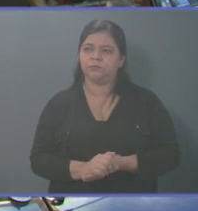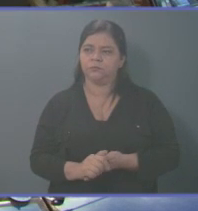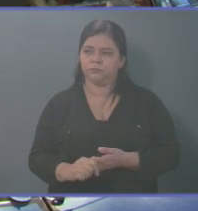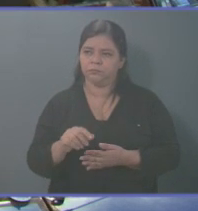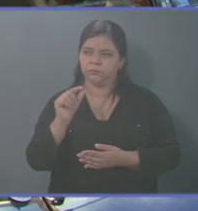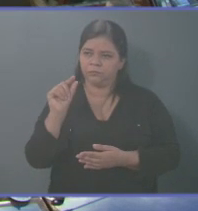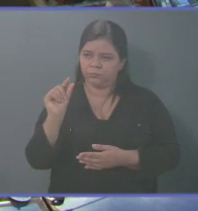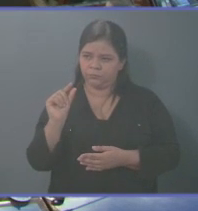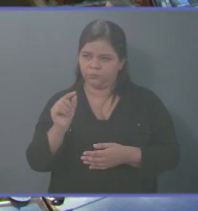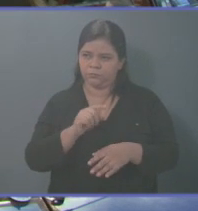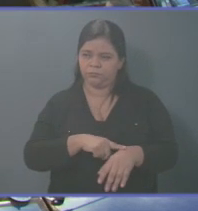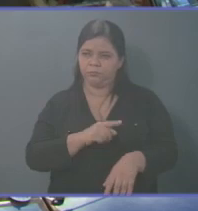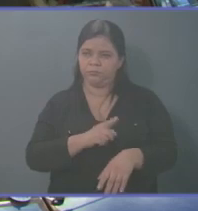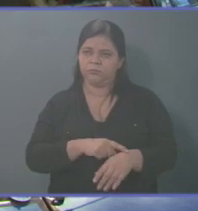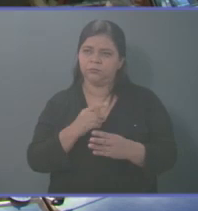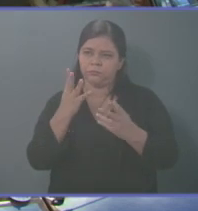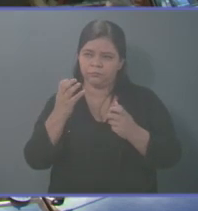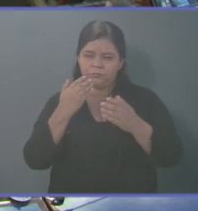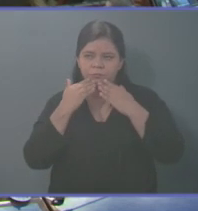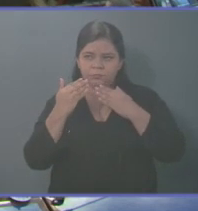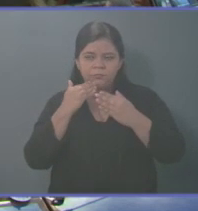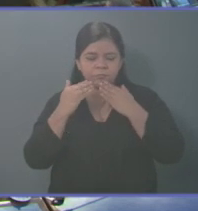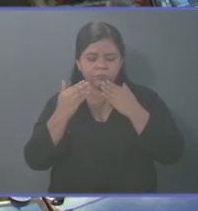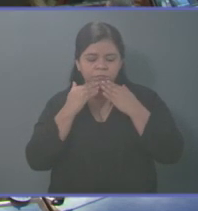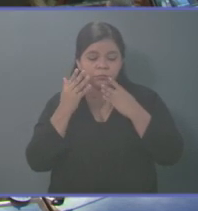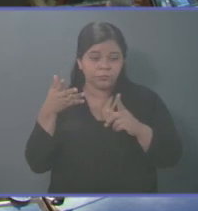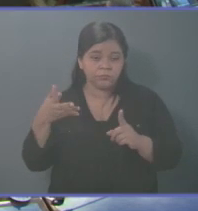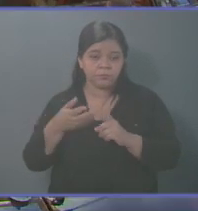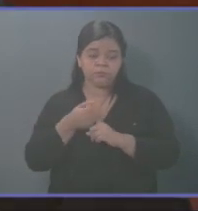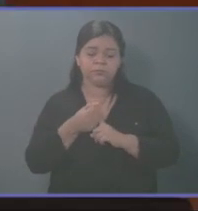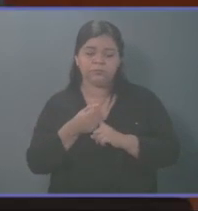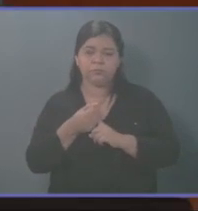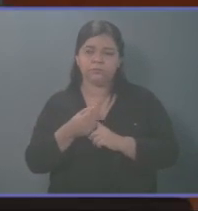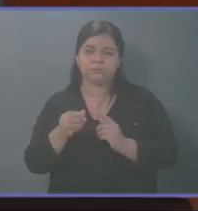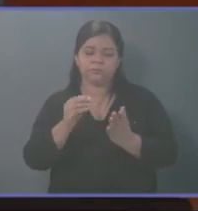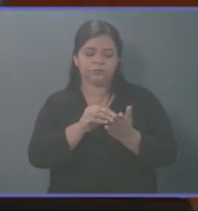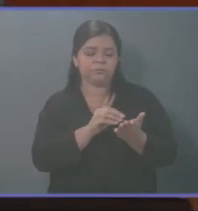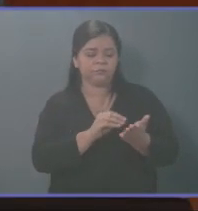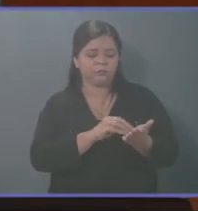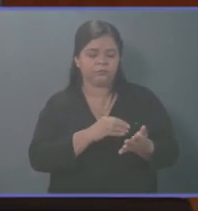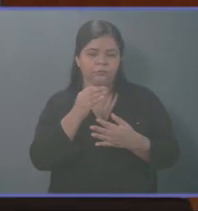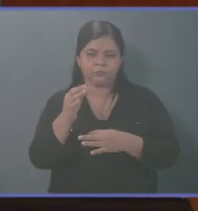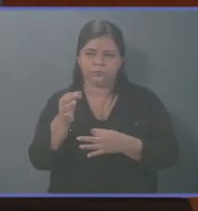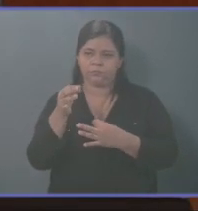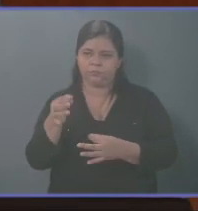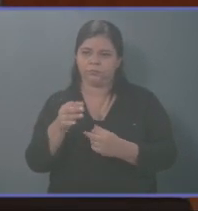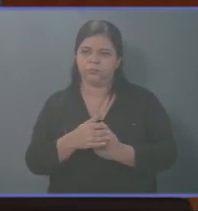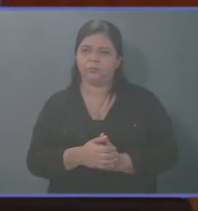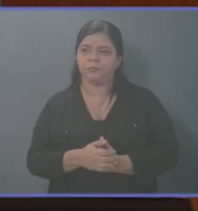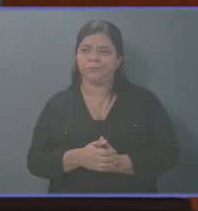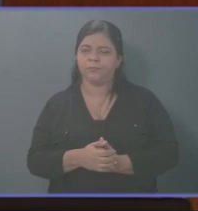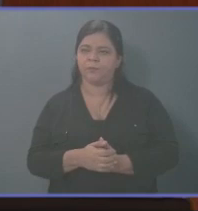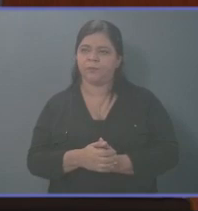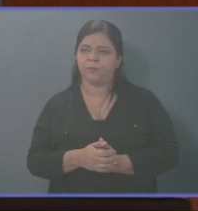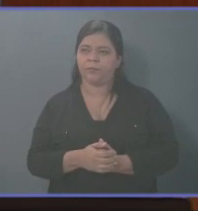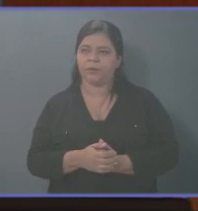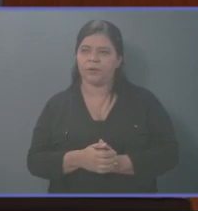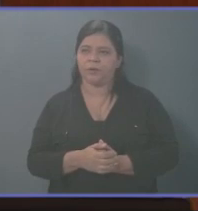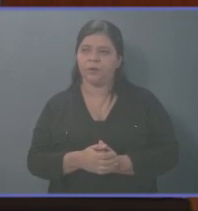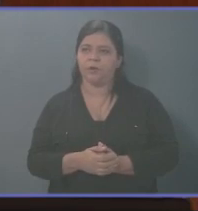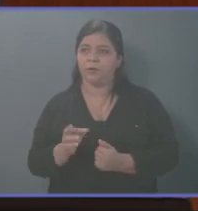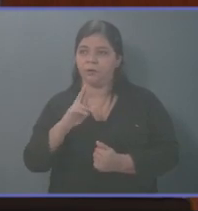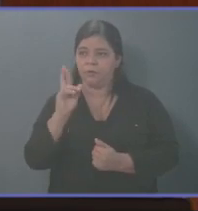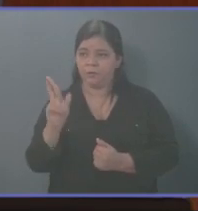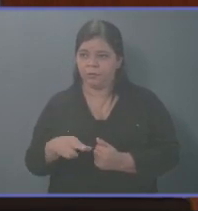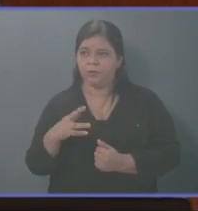de segundos para explicar la intención que se tiene con esta pieza de correspondencia. En